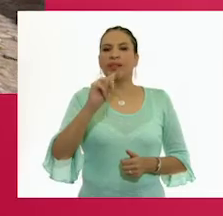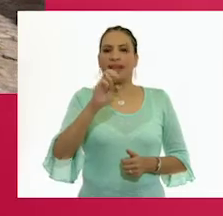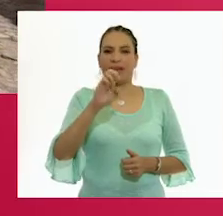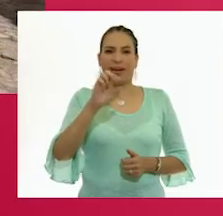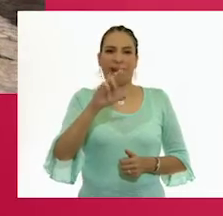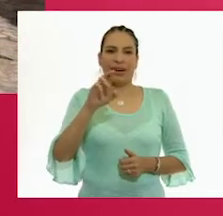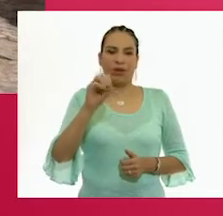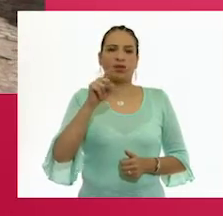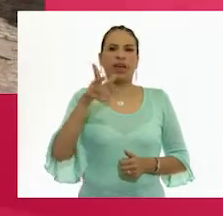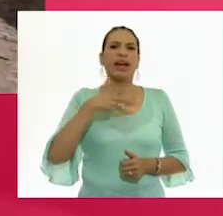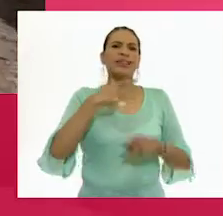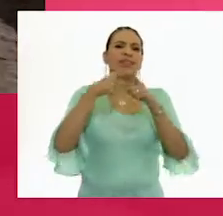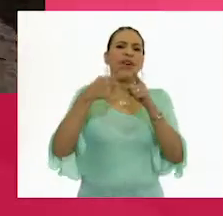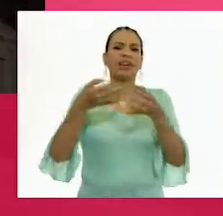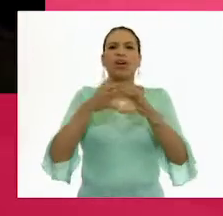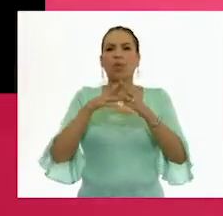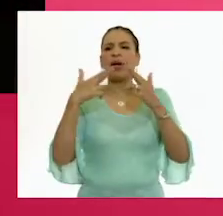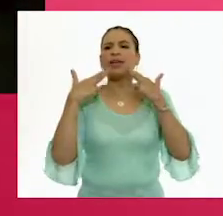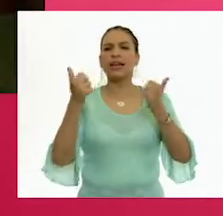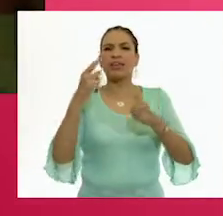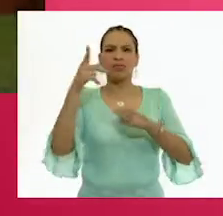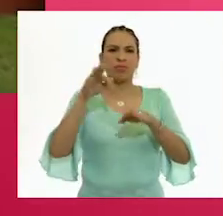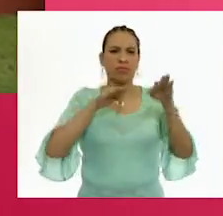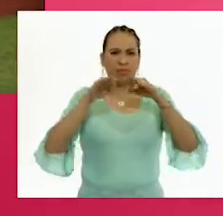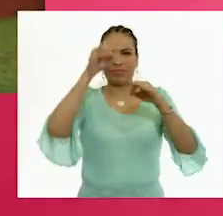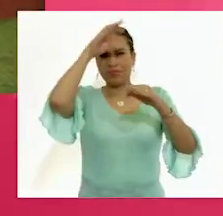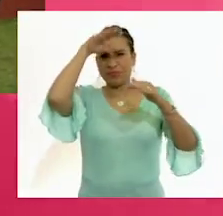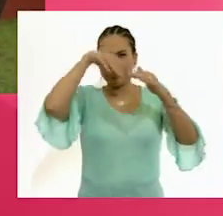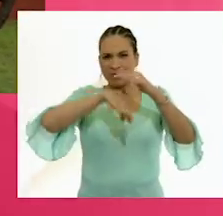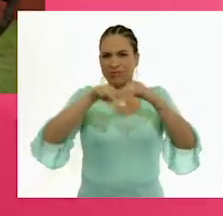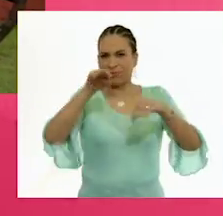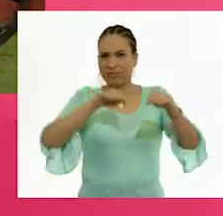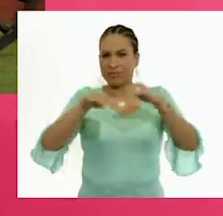quien ya tenía varias haciendas mineras.